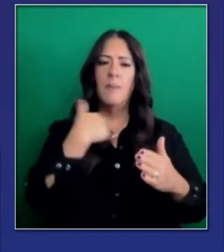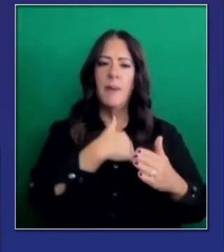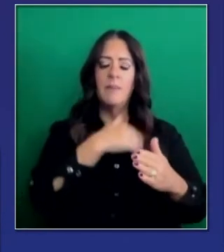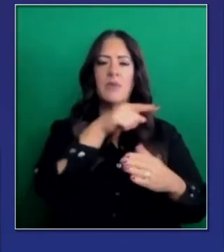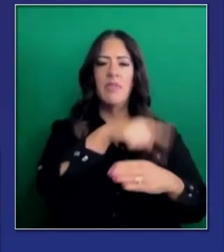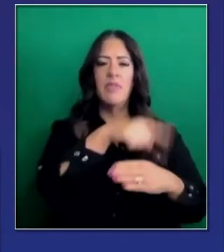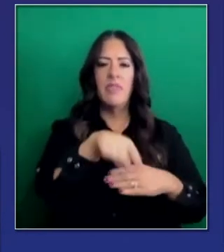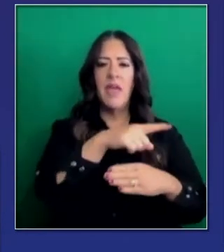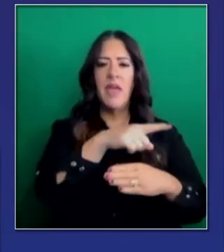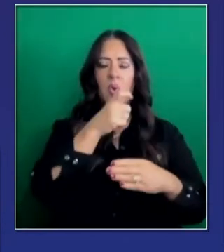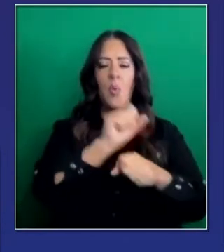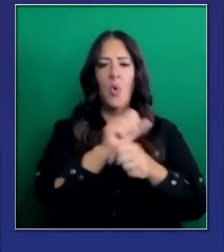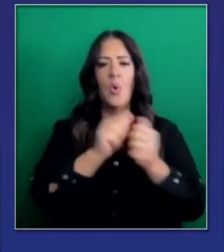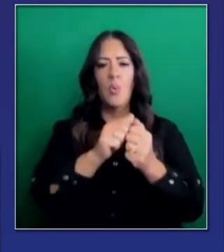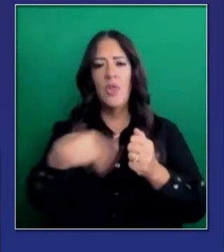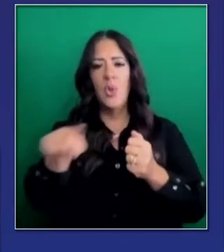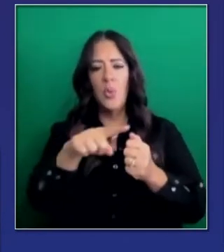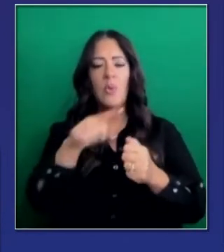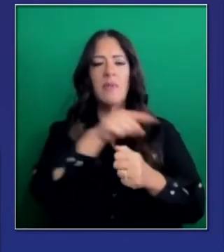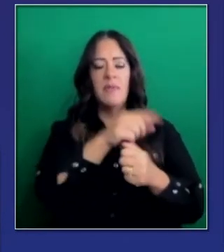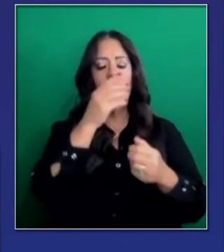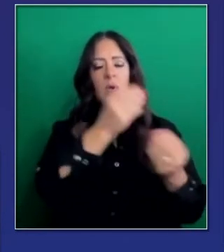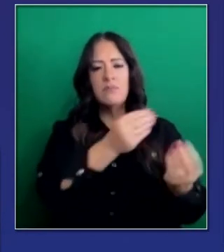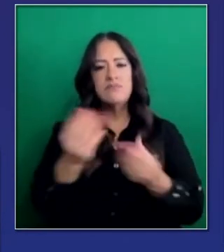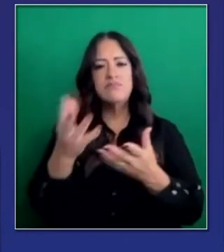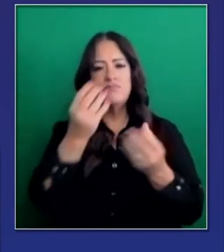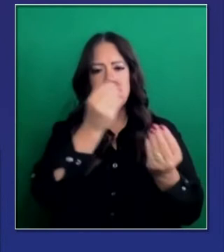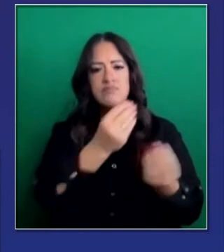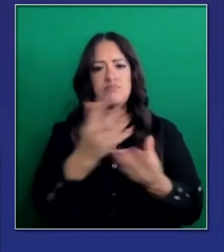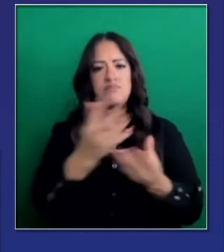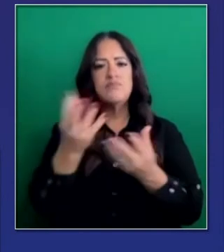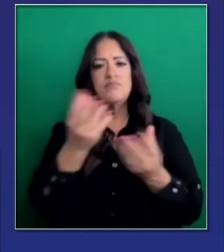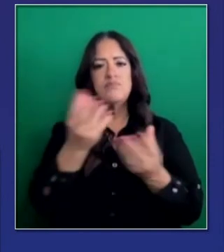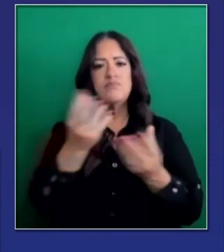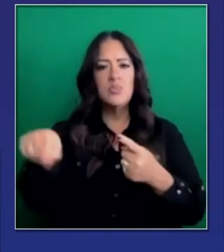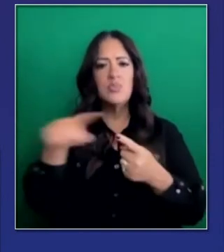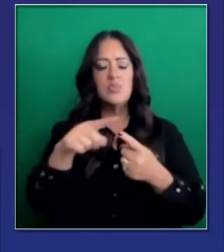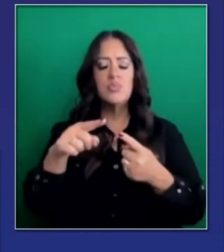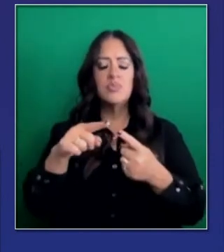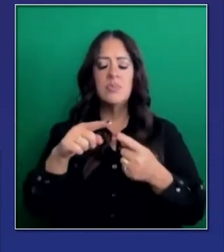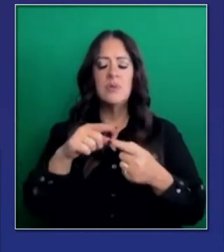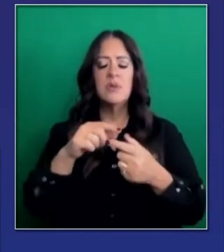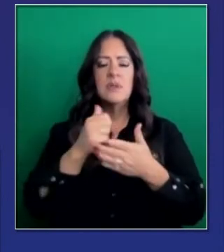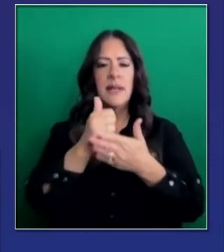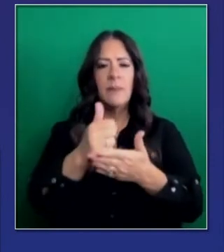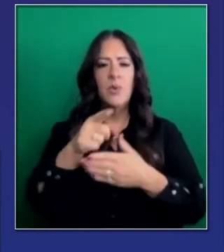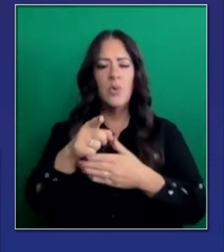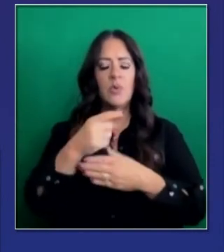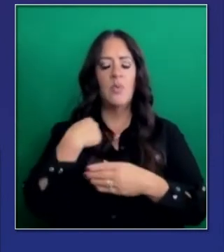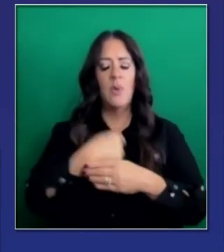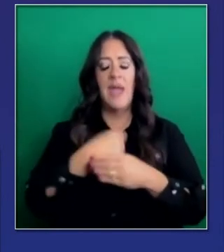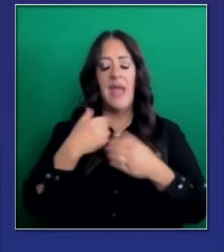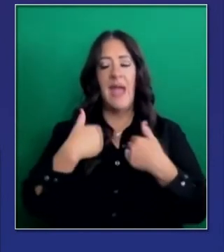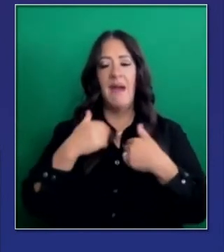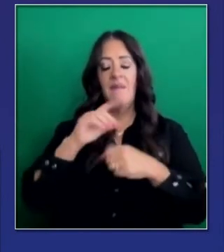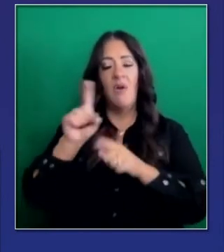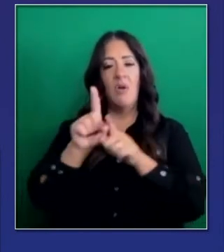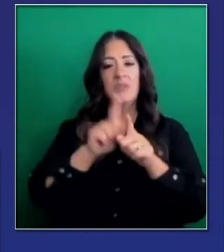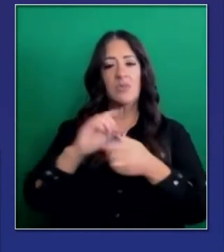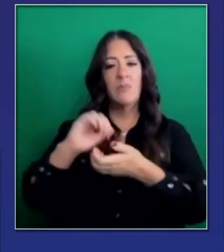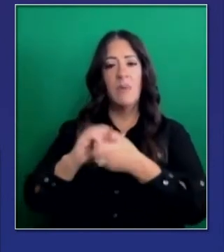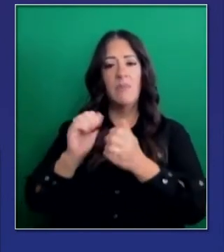campaña es de digamos de de fondo empezamos con 152 organizaciones